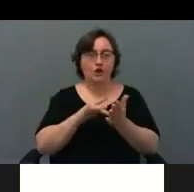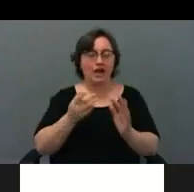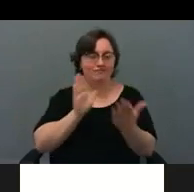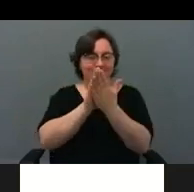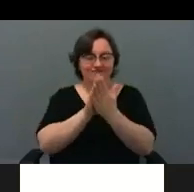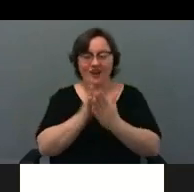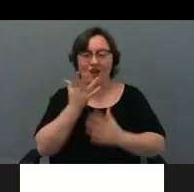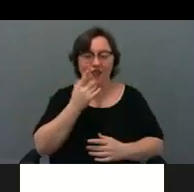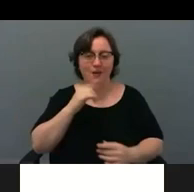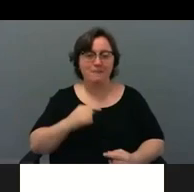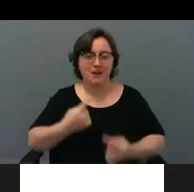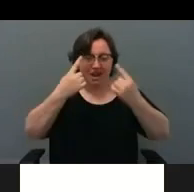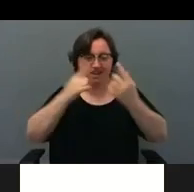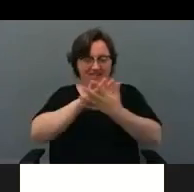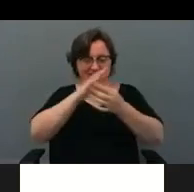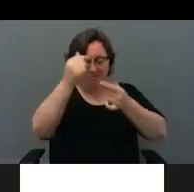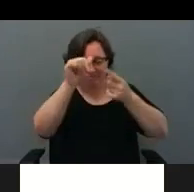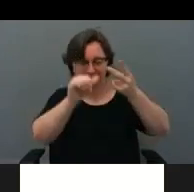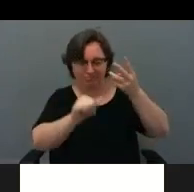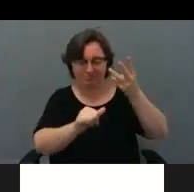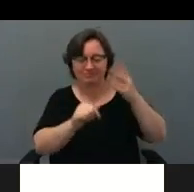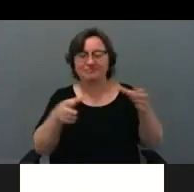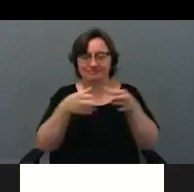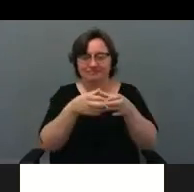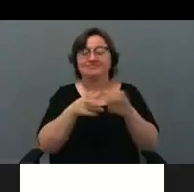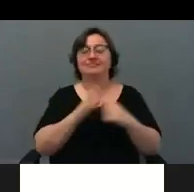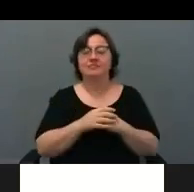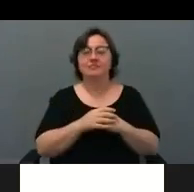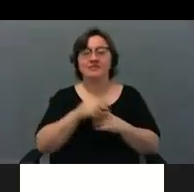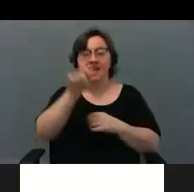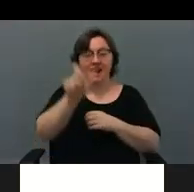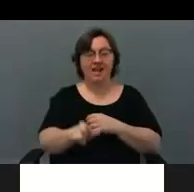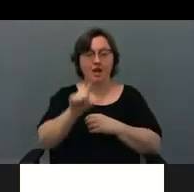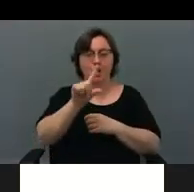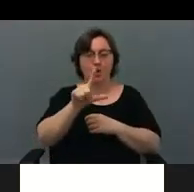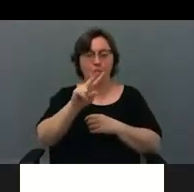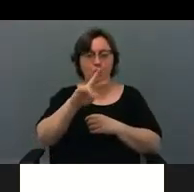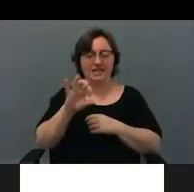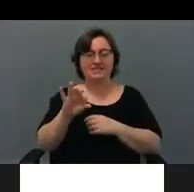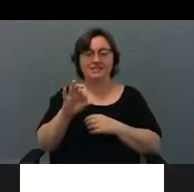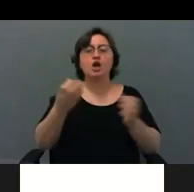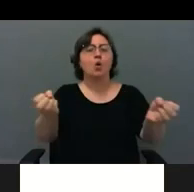de poder conocer y que él nos va a contar cómo,